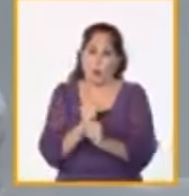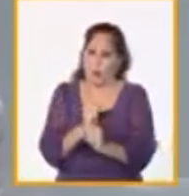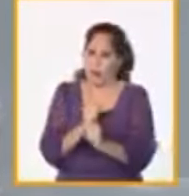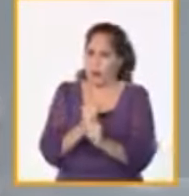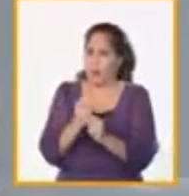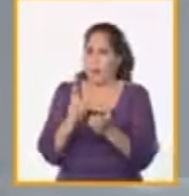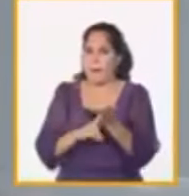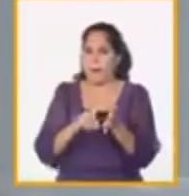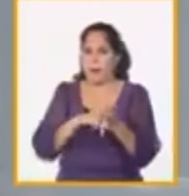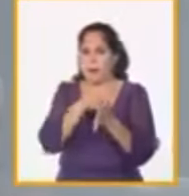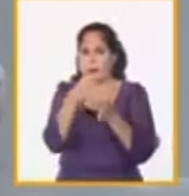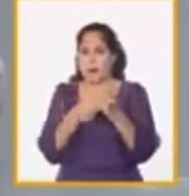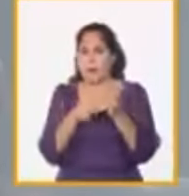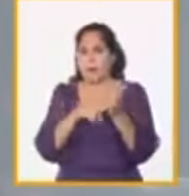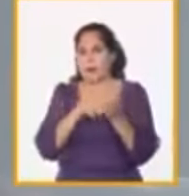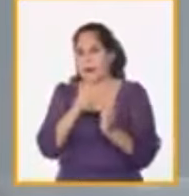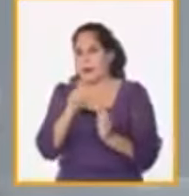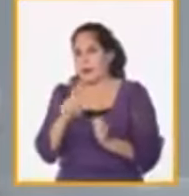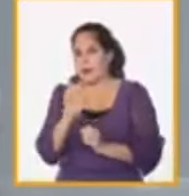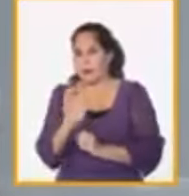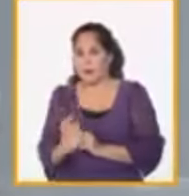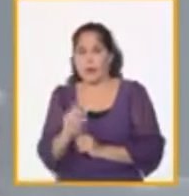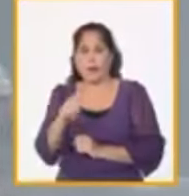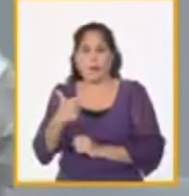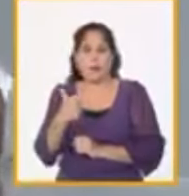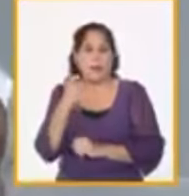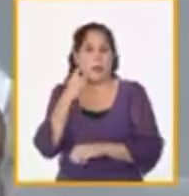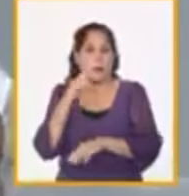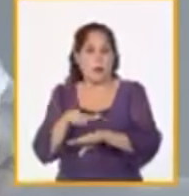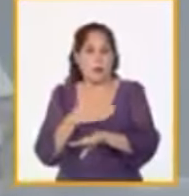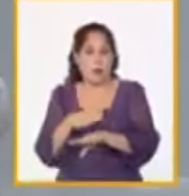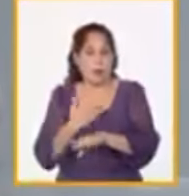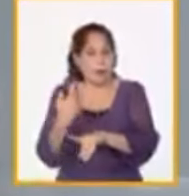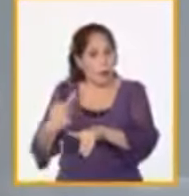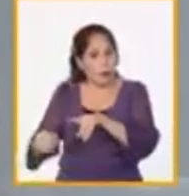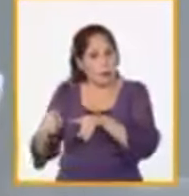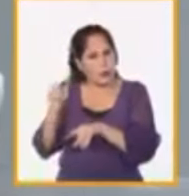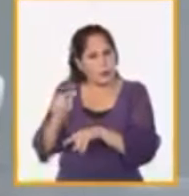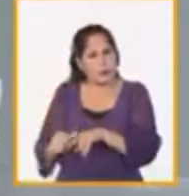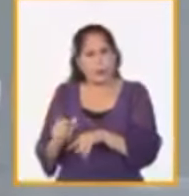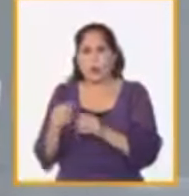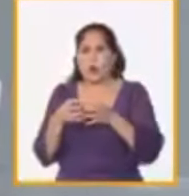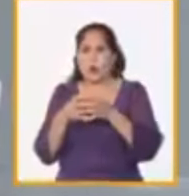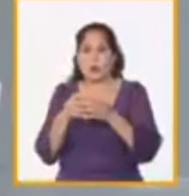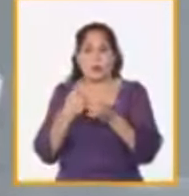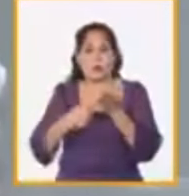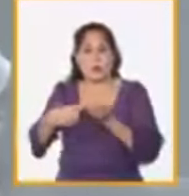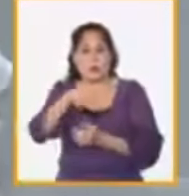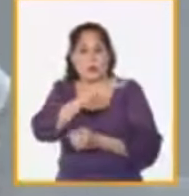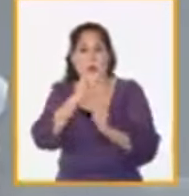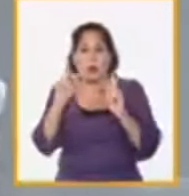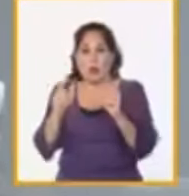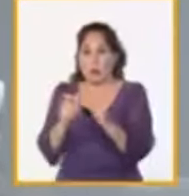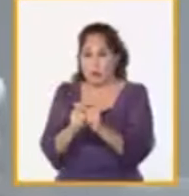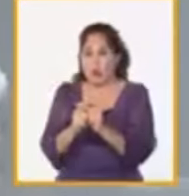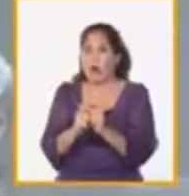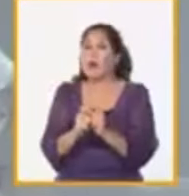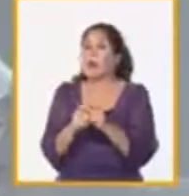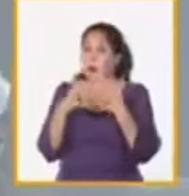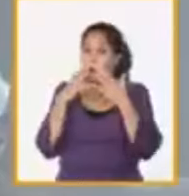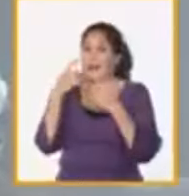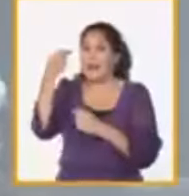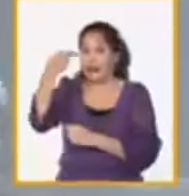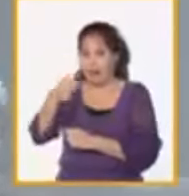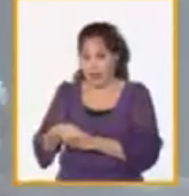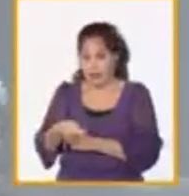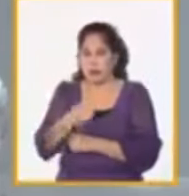del secretariado del Comité Central, la viceprimera ministra, pero no solo eso. La semana pasada tuvimos una reunión y hubo decisión de poner